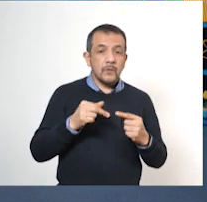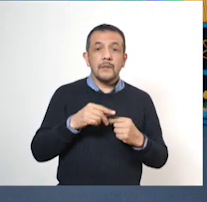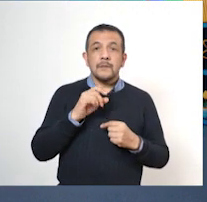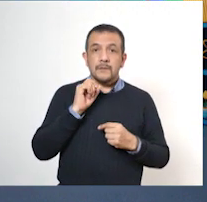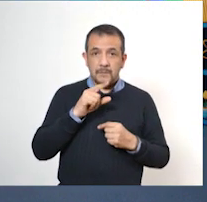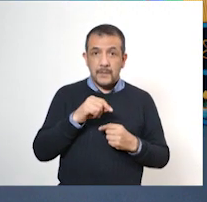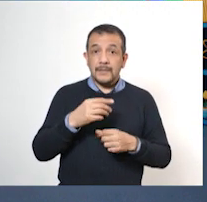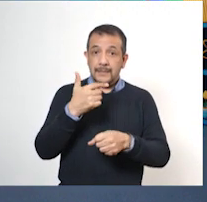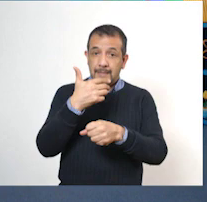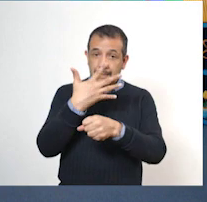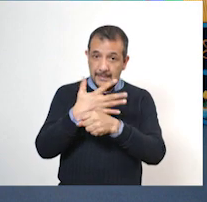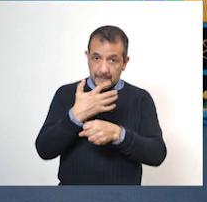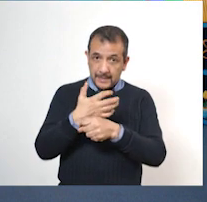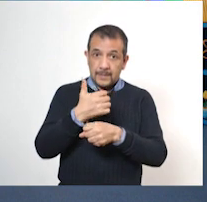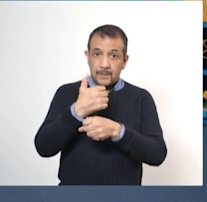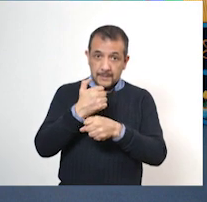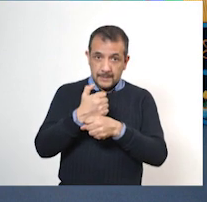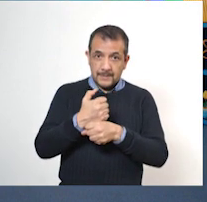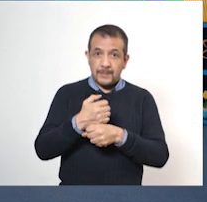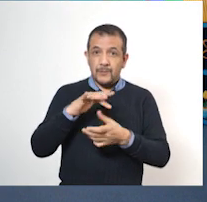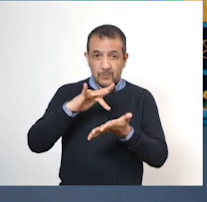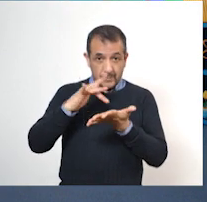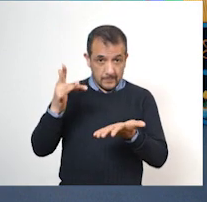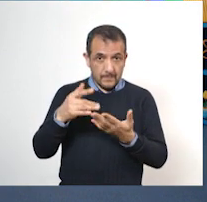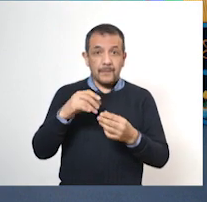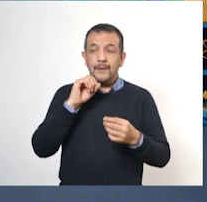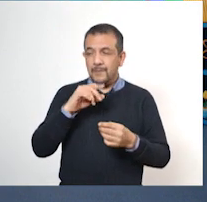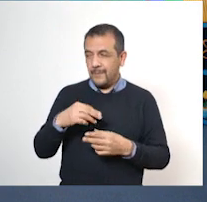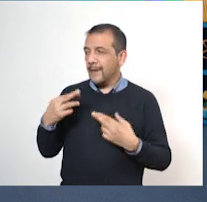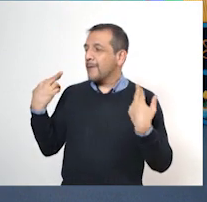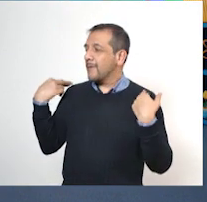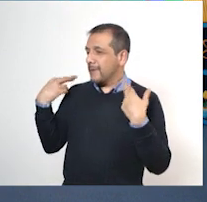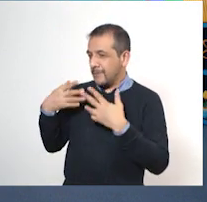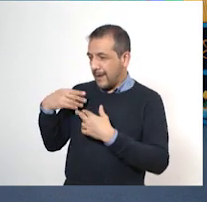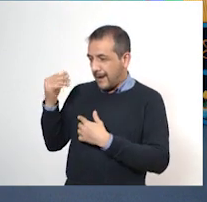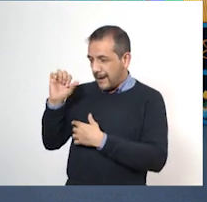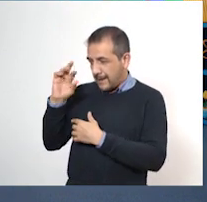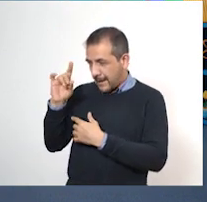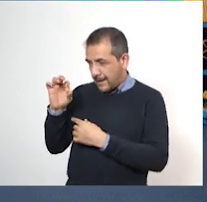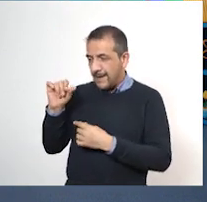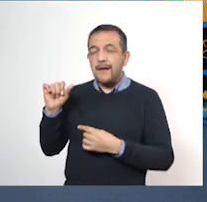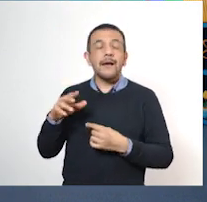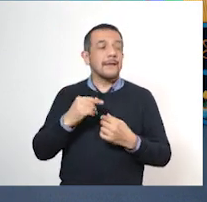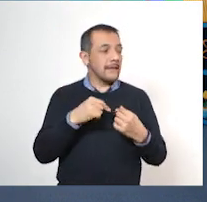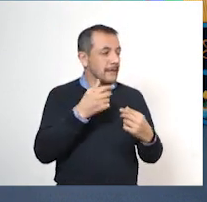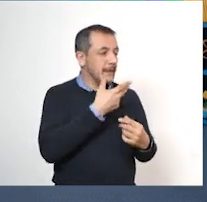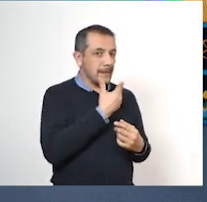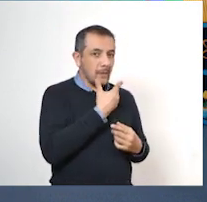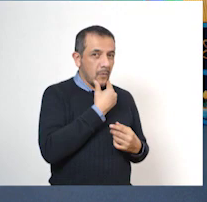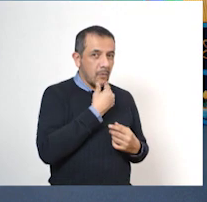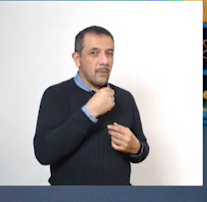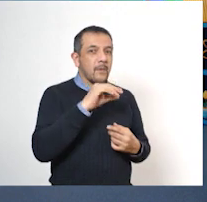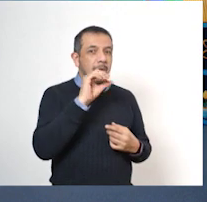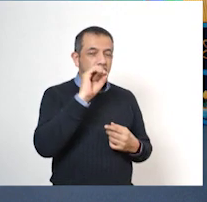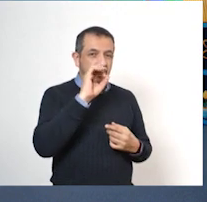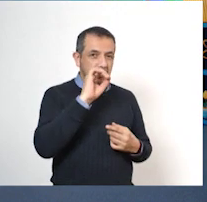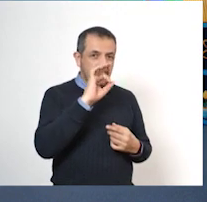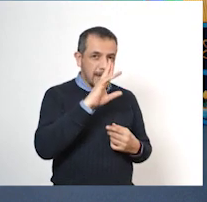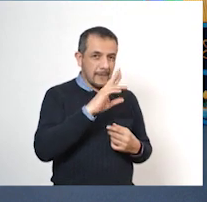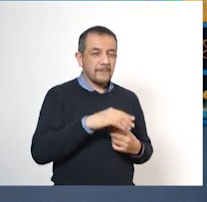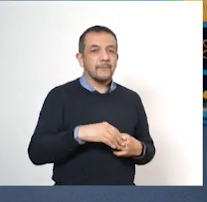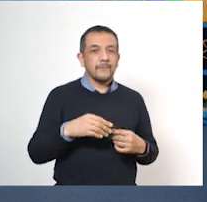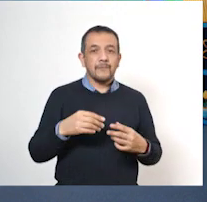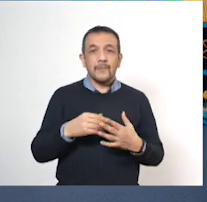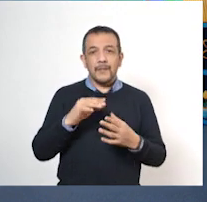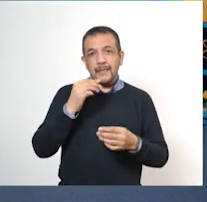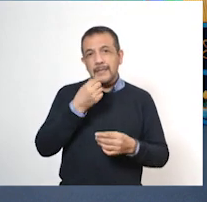y los maestros de quinto y sexto grado de primaria. Y desde luego a la maestra, Ariana Arteaga, y al profesor, Óscar Albarrán.